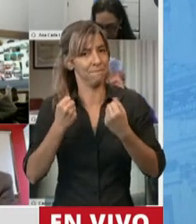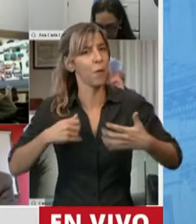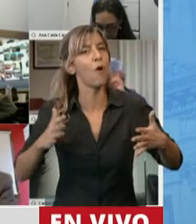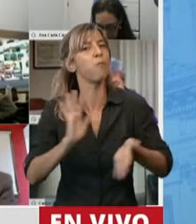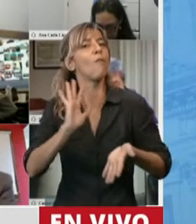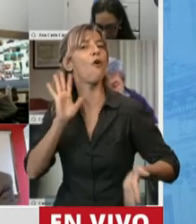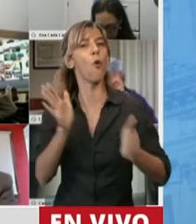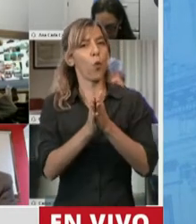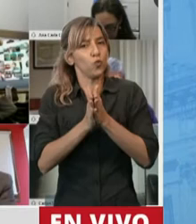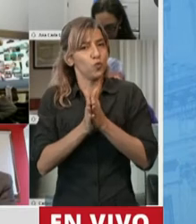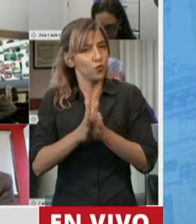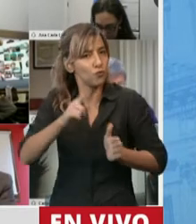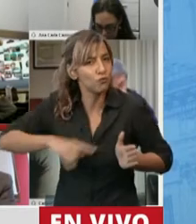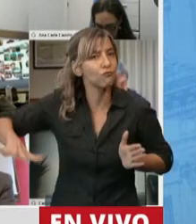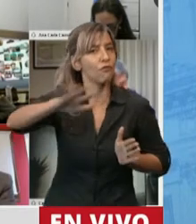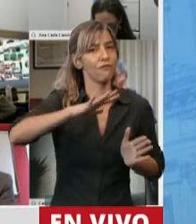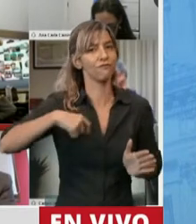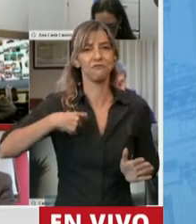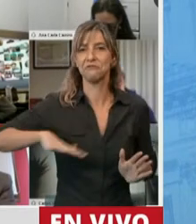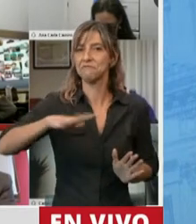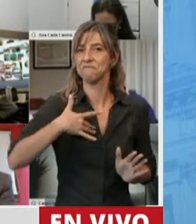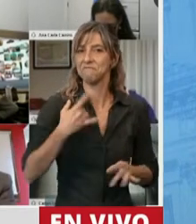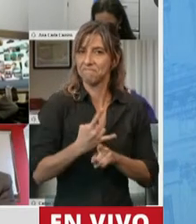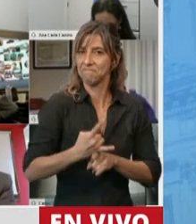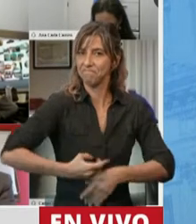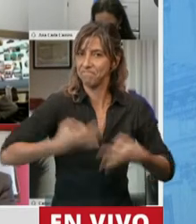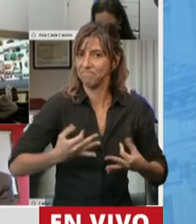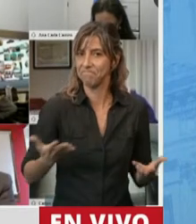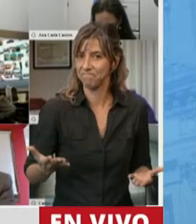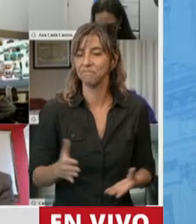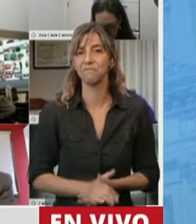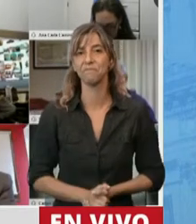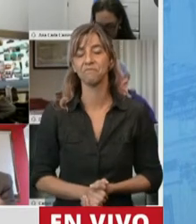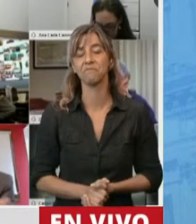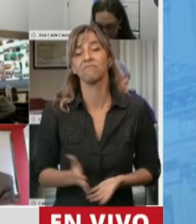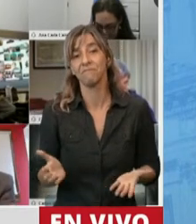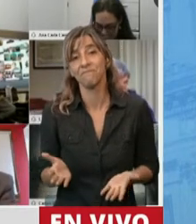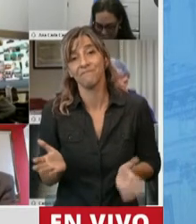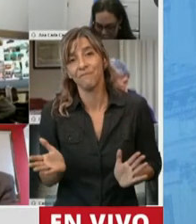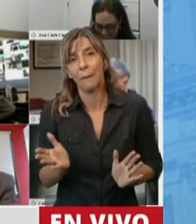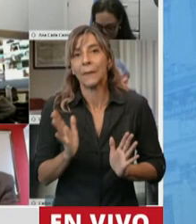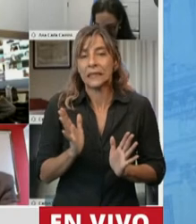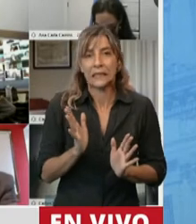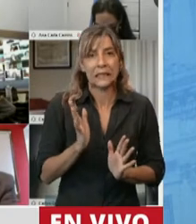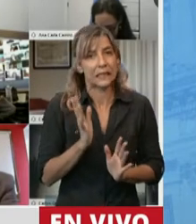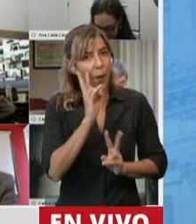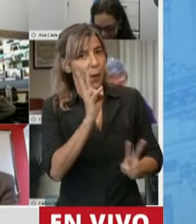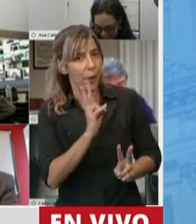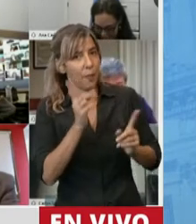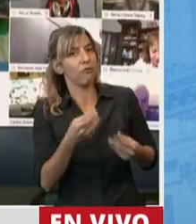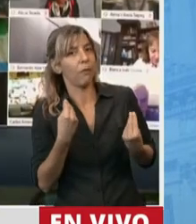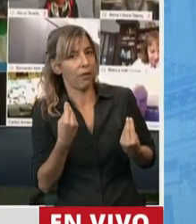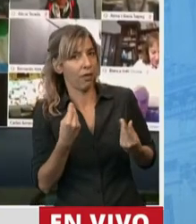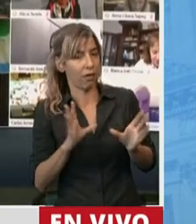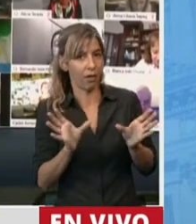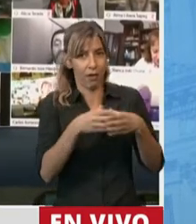valorizarlo de nuestra sociedad. Pero también nos ha enseñado que tristemente la clase dirigente ha tomado diferentes posturas frente a la